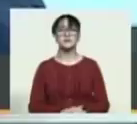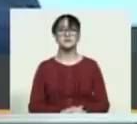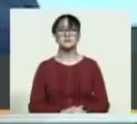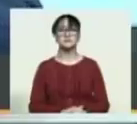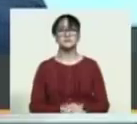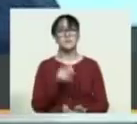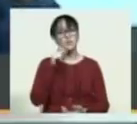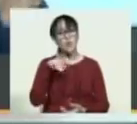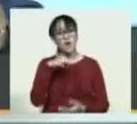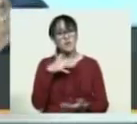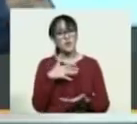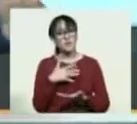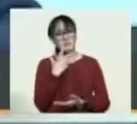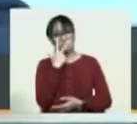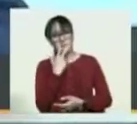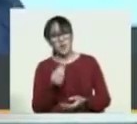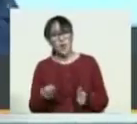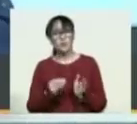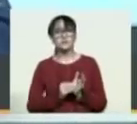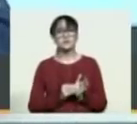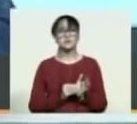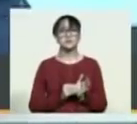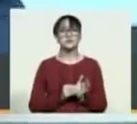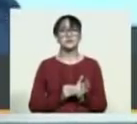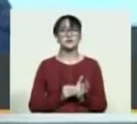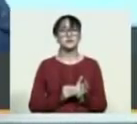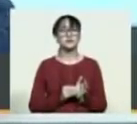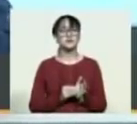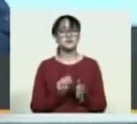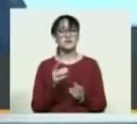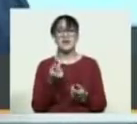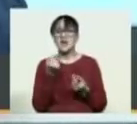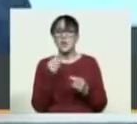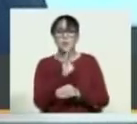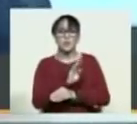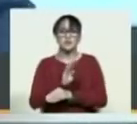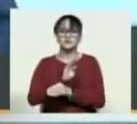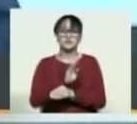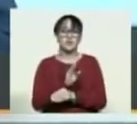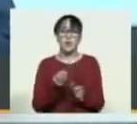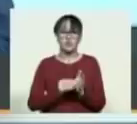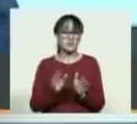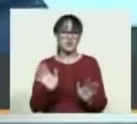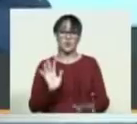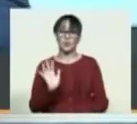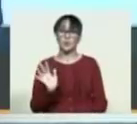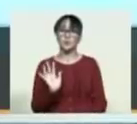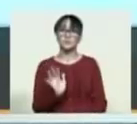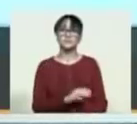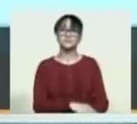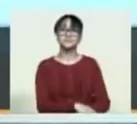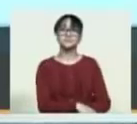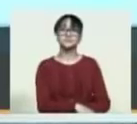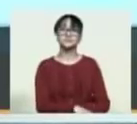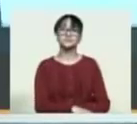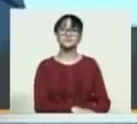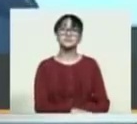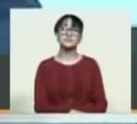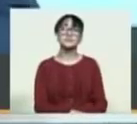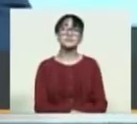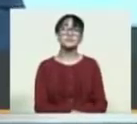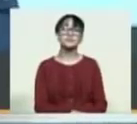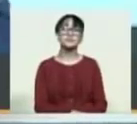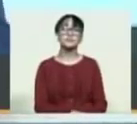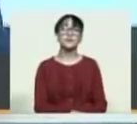pueblo quede huérfano otra vez, para que el pueblo no tenga ninguna protección, no, eso no va a suceder. Así que a